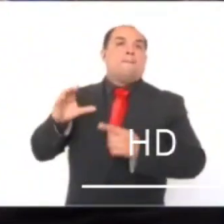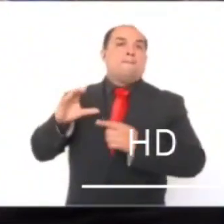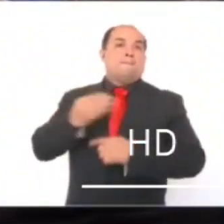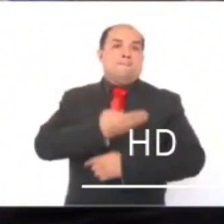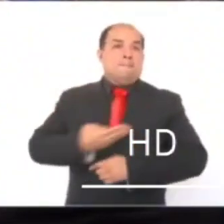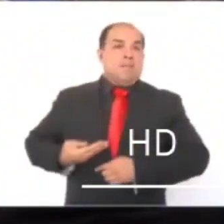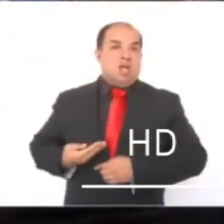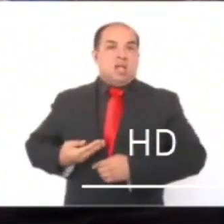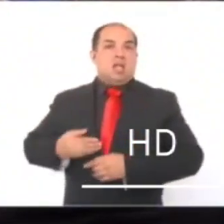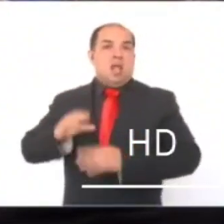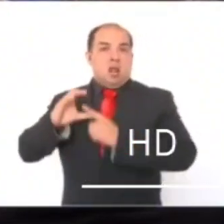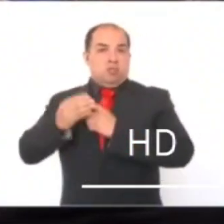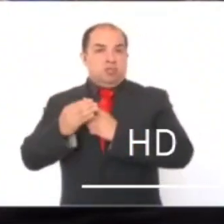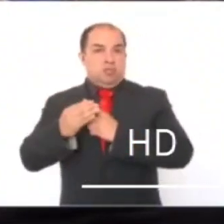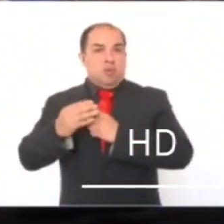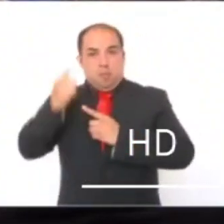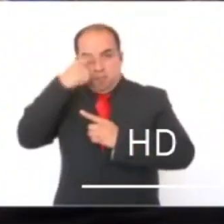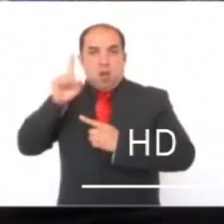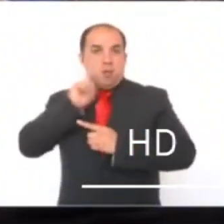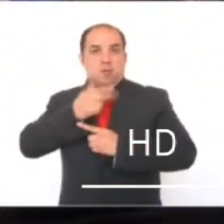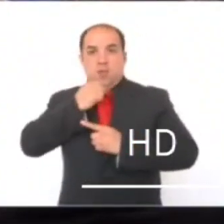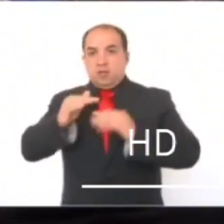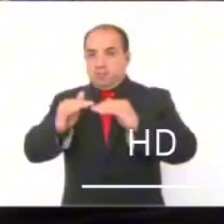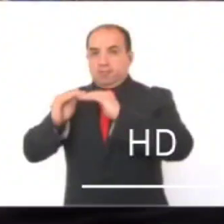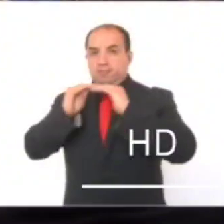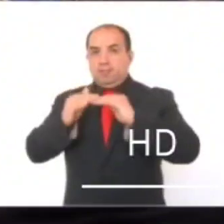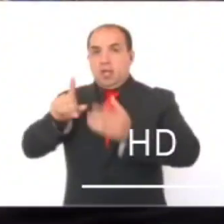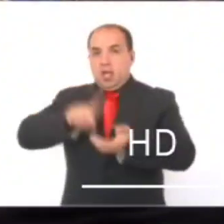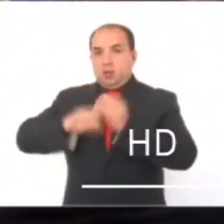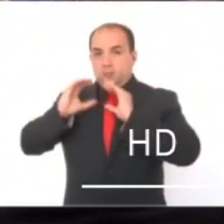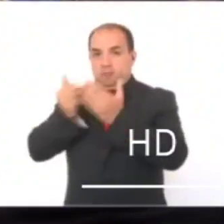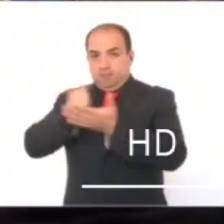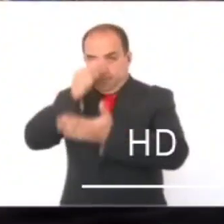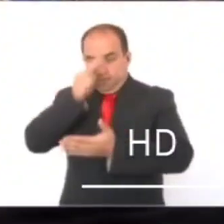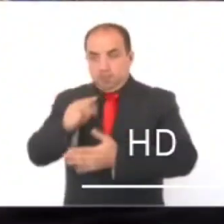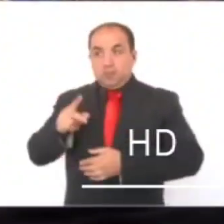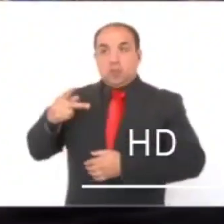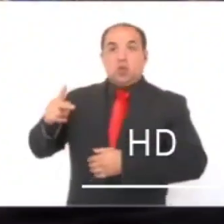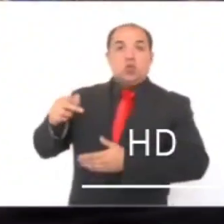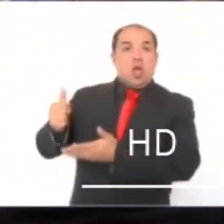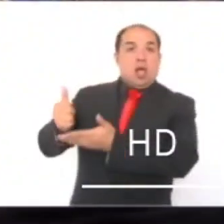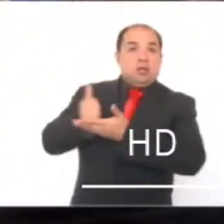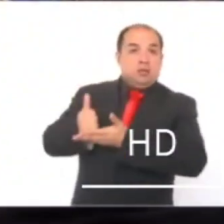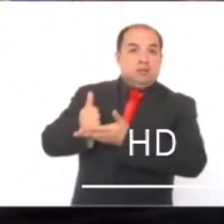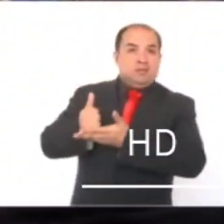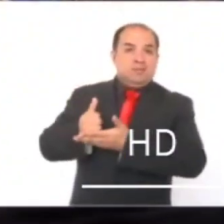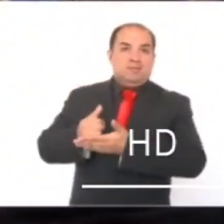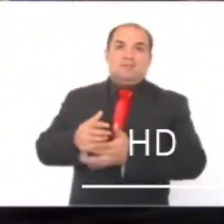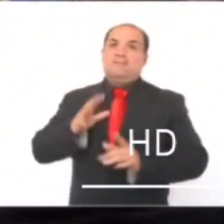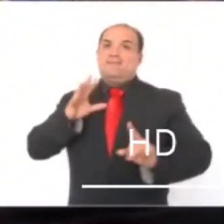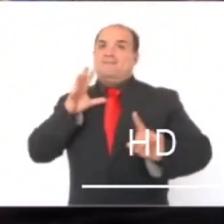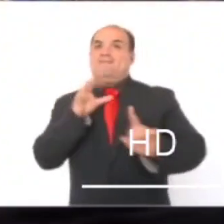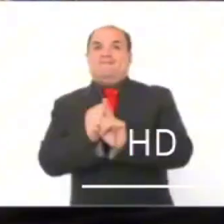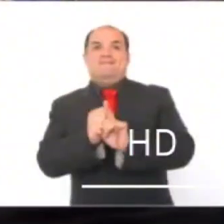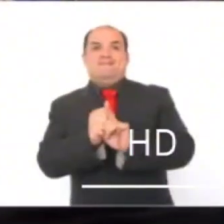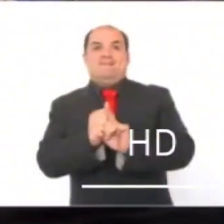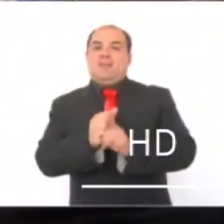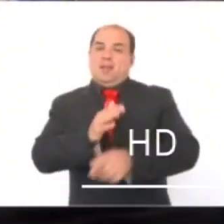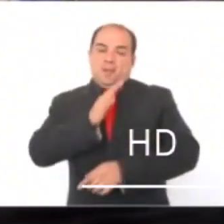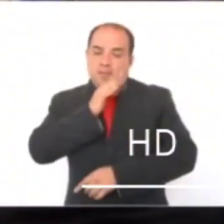de Género en el Congreso de la Ciudad de México, quien sin su ayuda esto no hubiera sido posible,